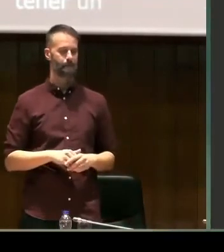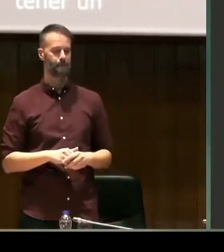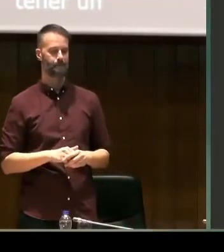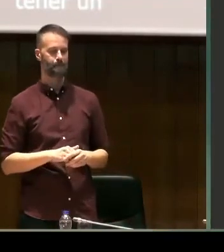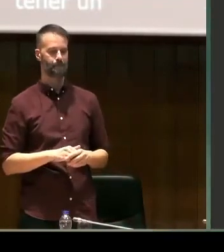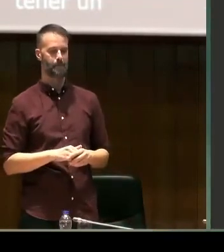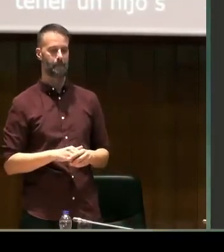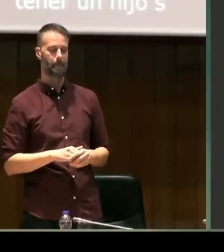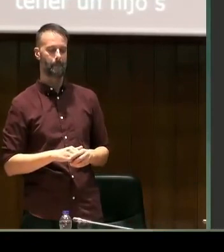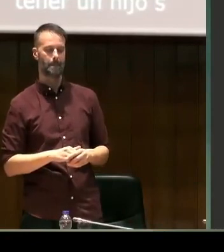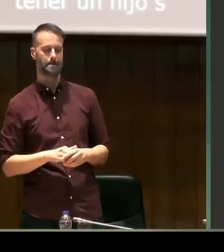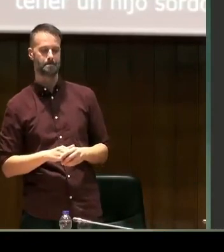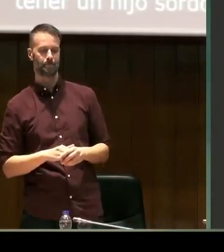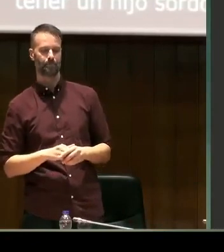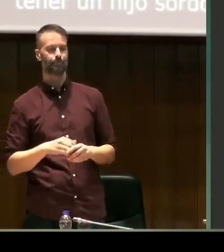futuro.